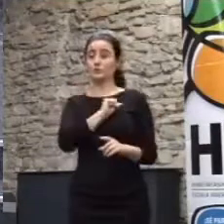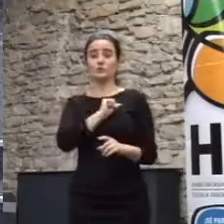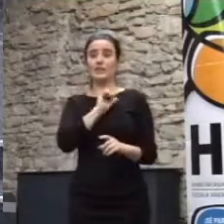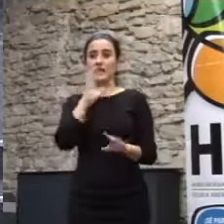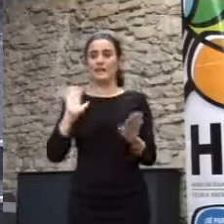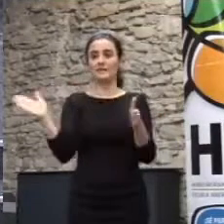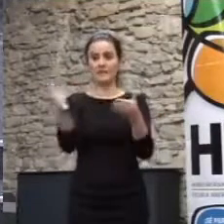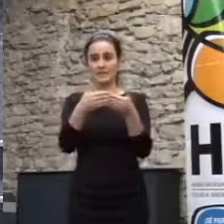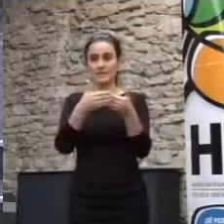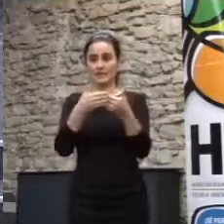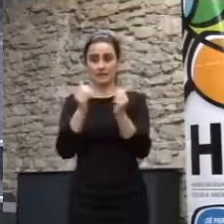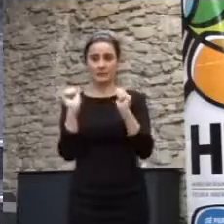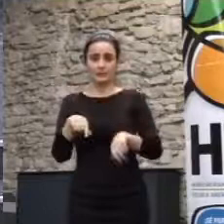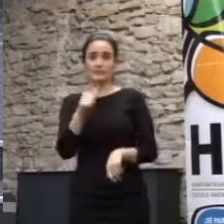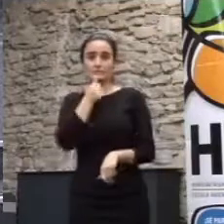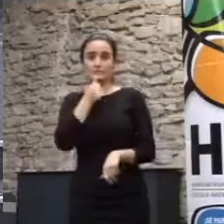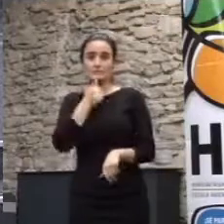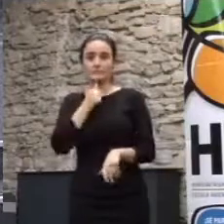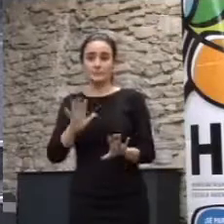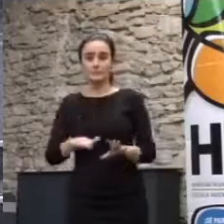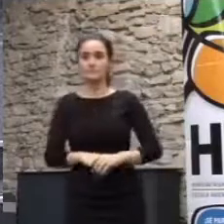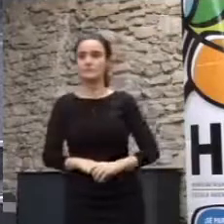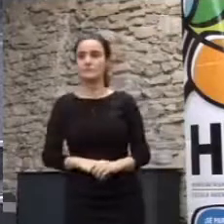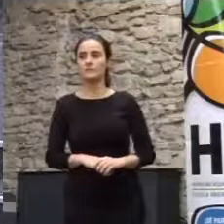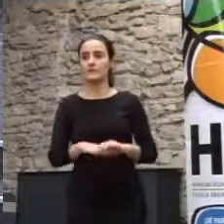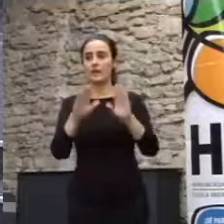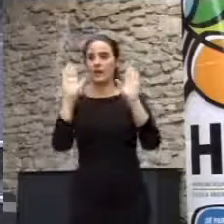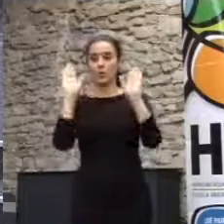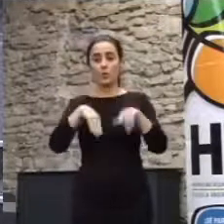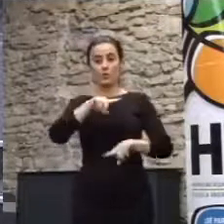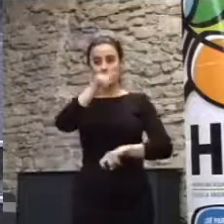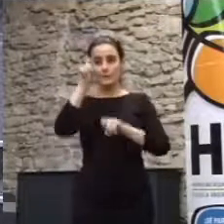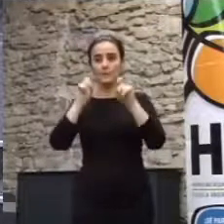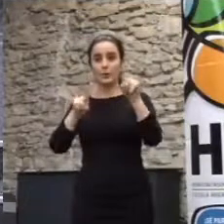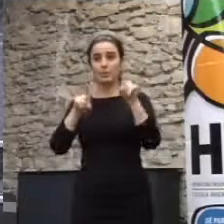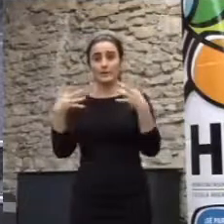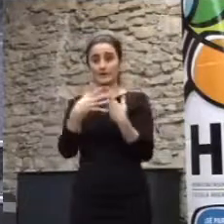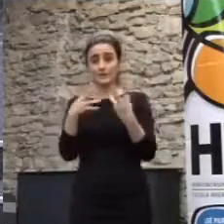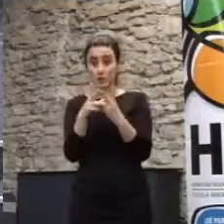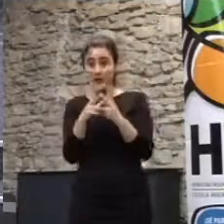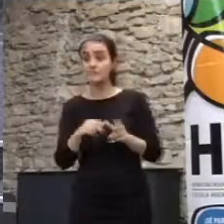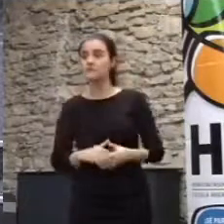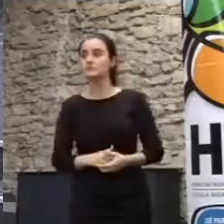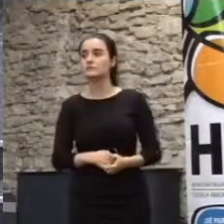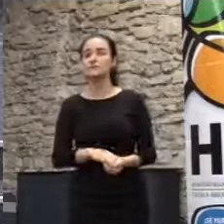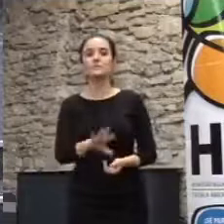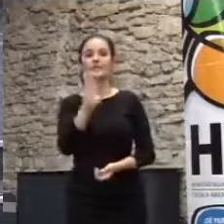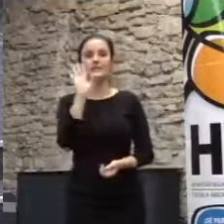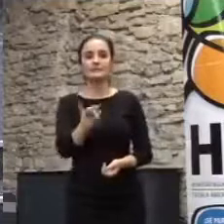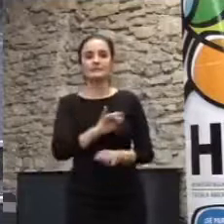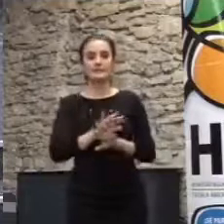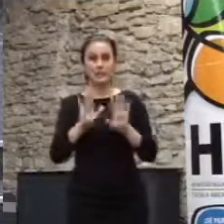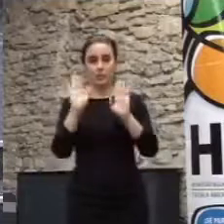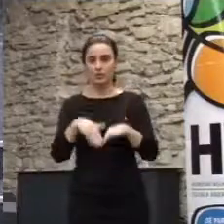ese es... Es importante tener ese detalle. Una última pregunta, creo que nos llega a través de las redes. Sí, para